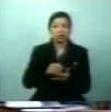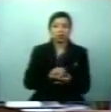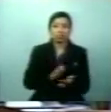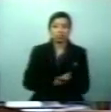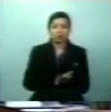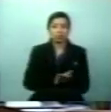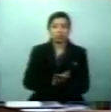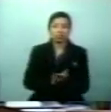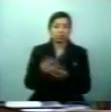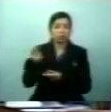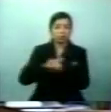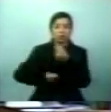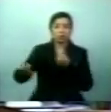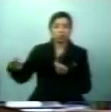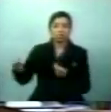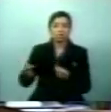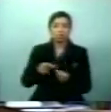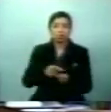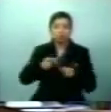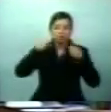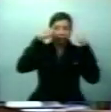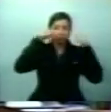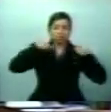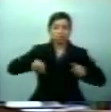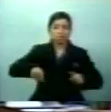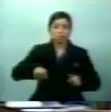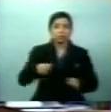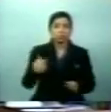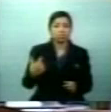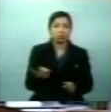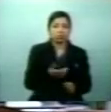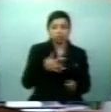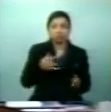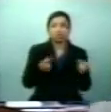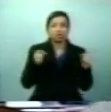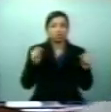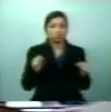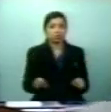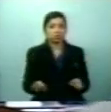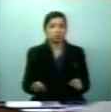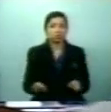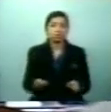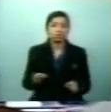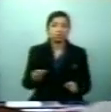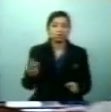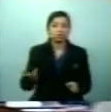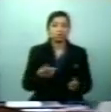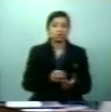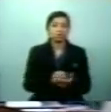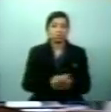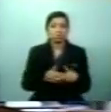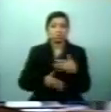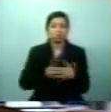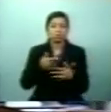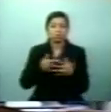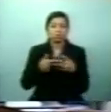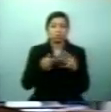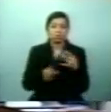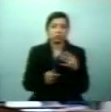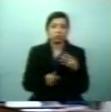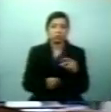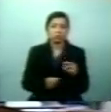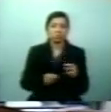intercambio comercial. Es un acuerdo que nos brinda la oportunidad de construir y consolidar un